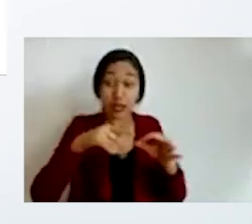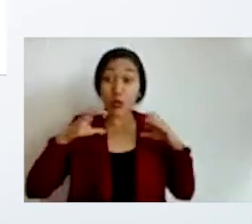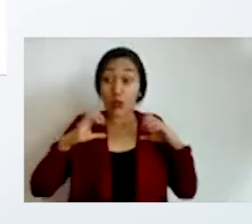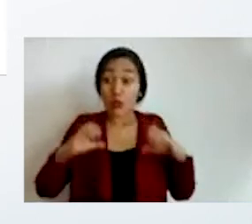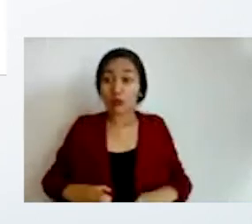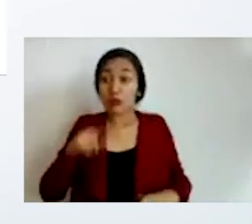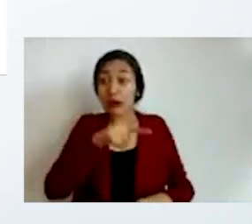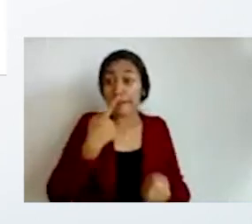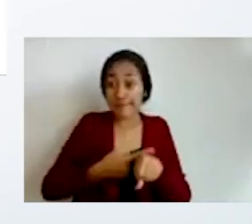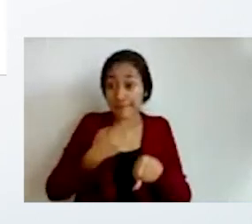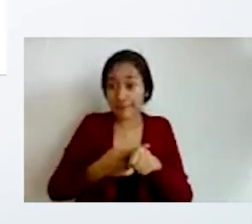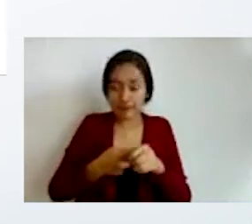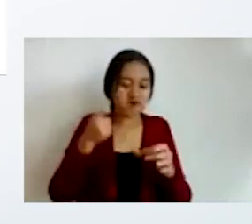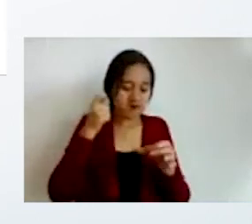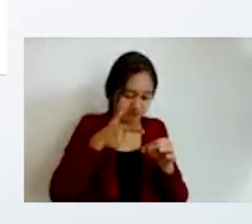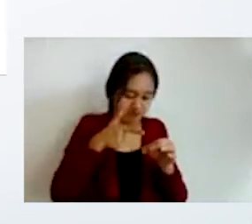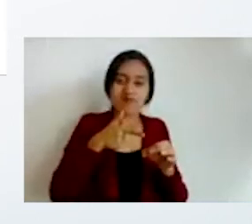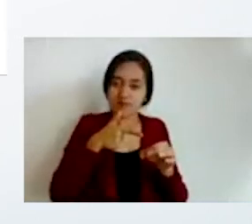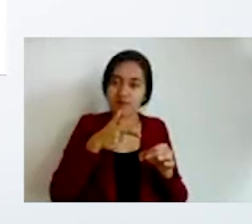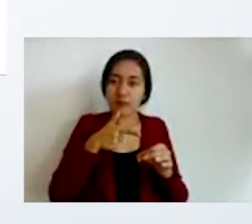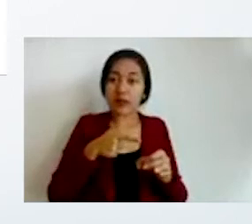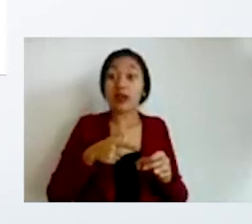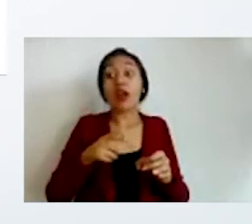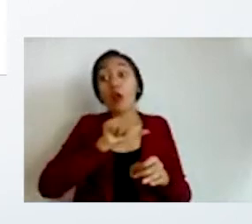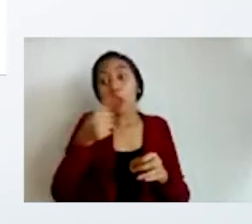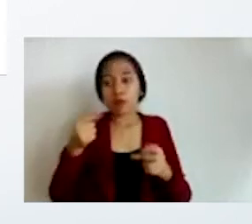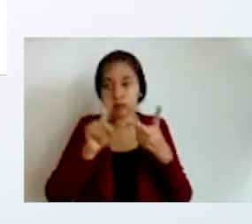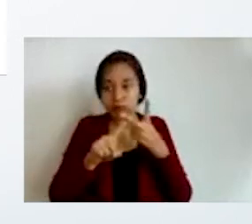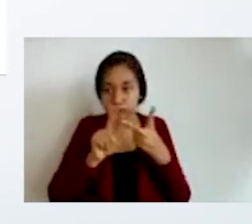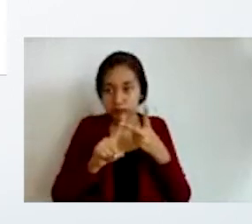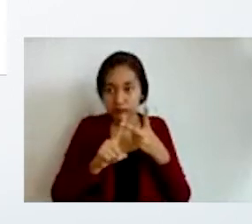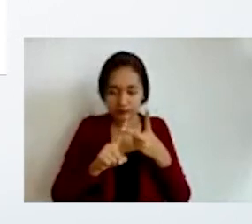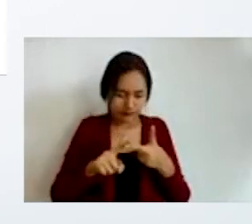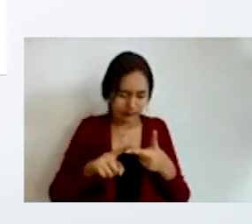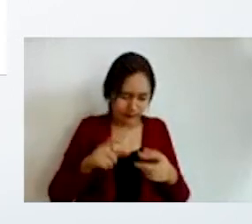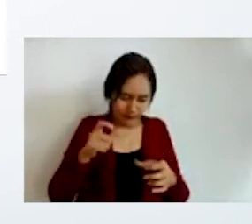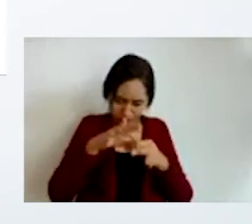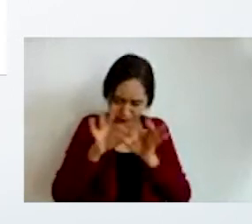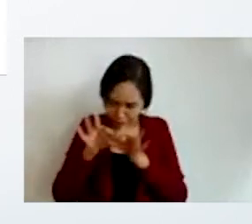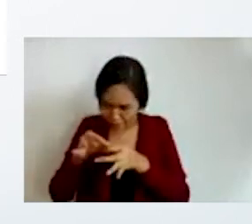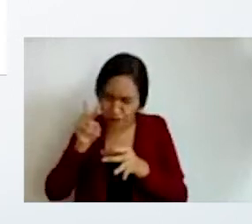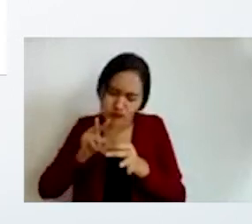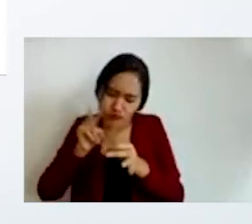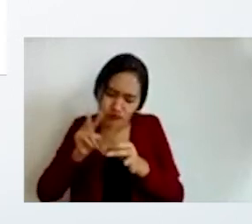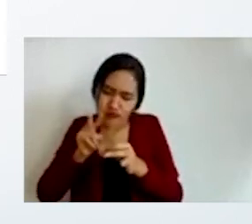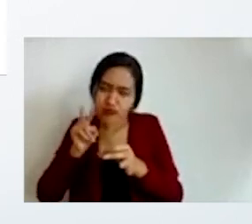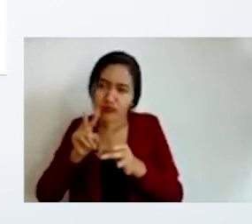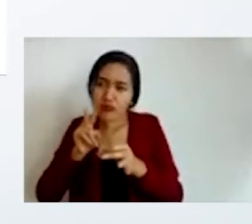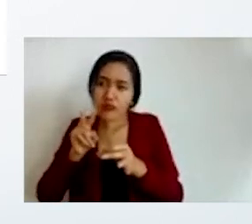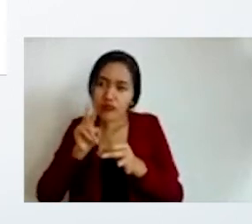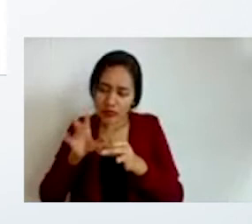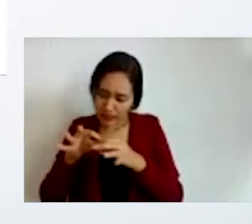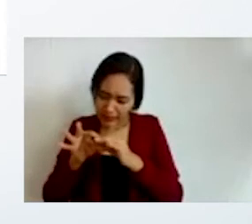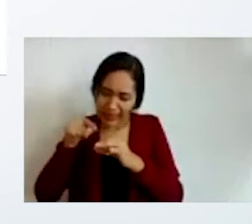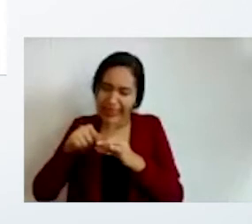Y la otra nos dice que la persona ya está respondiendo a la agresión, que son las pruebas de identificación de anticuerpos.